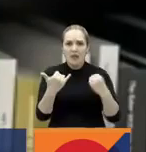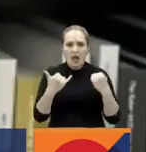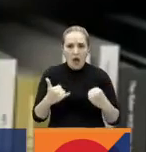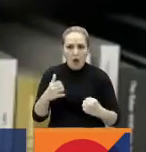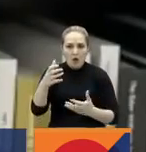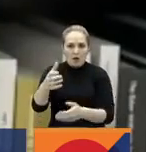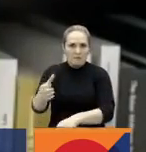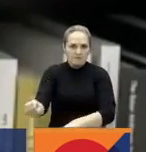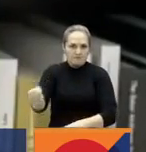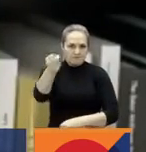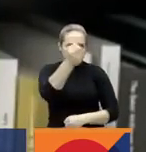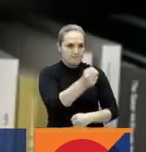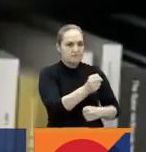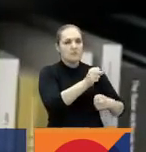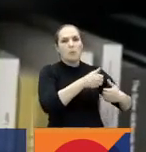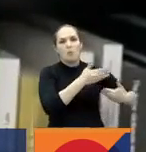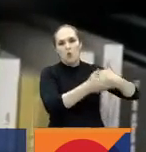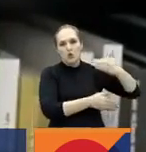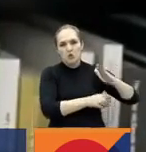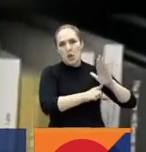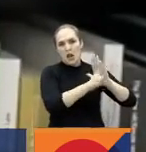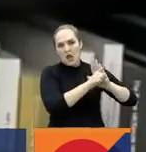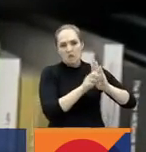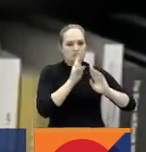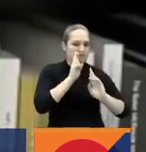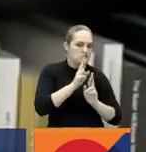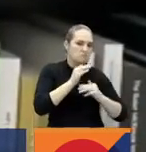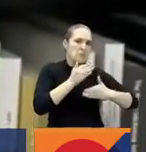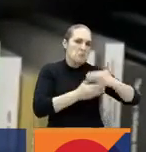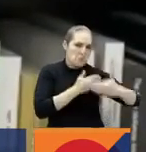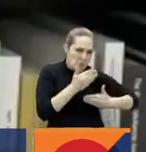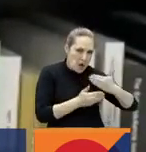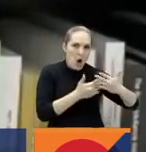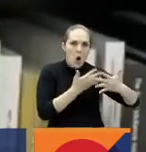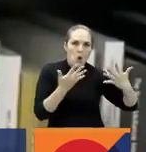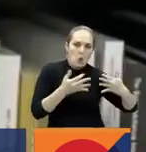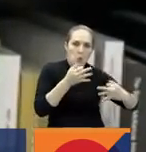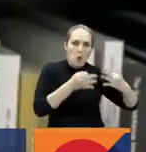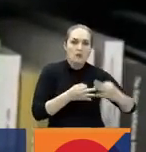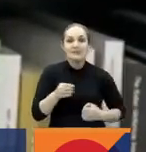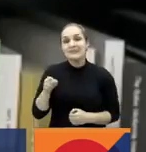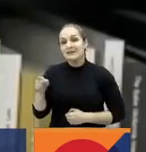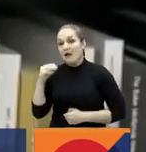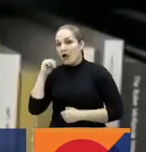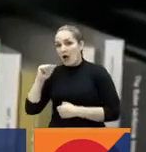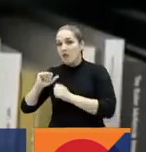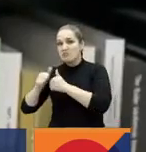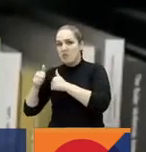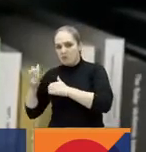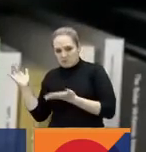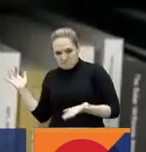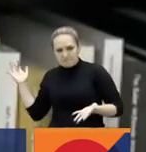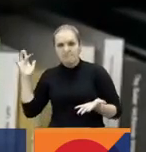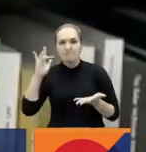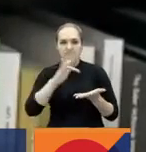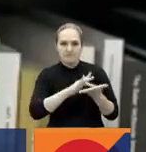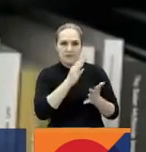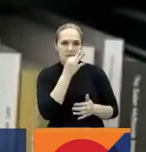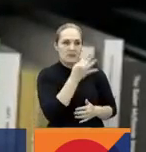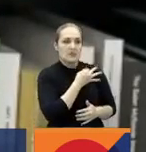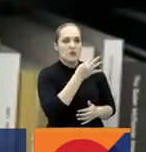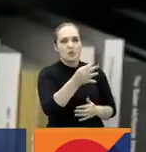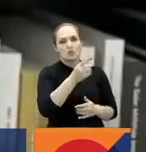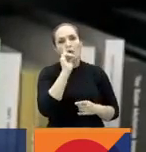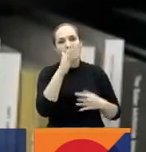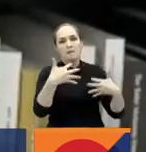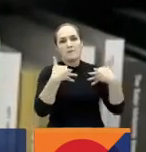realizando la legalización de la captura, en la cual seguramente nuestra deportista Ingrid Valencia actuará en su calidad de víctima